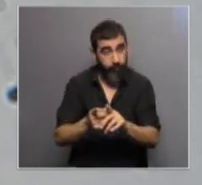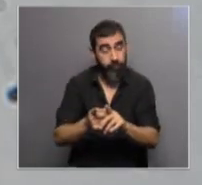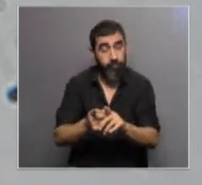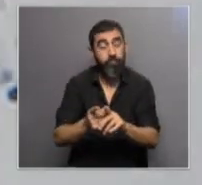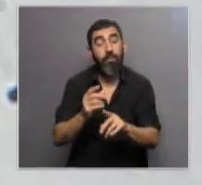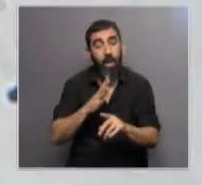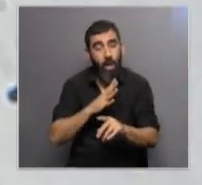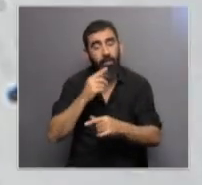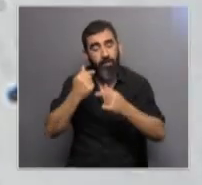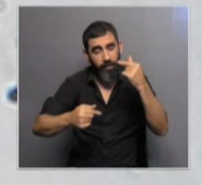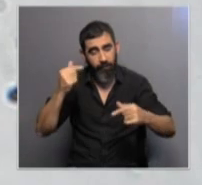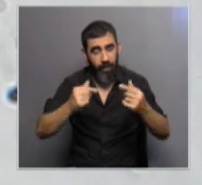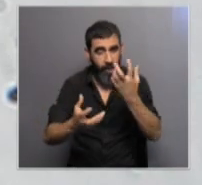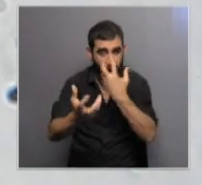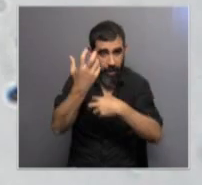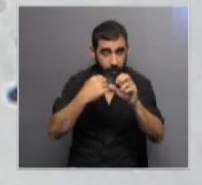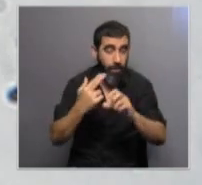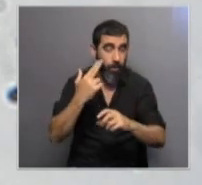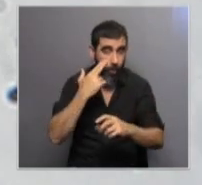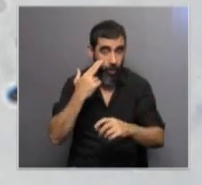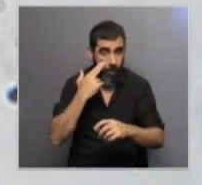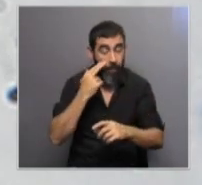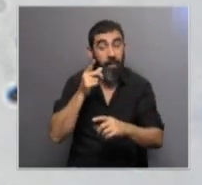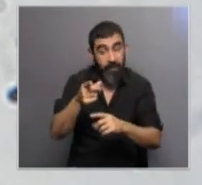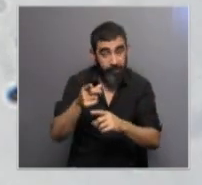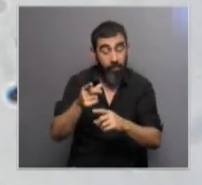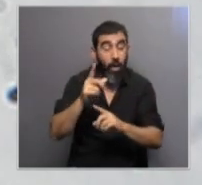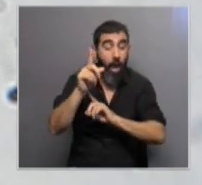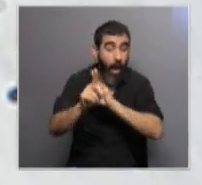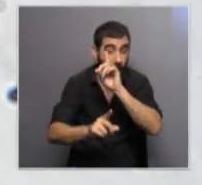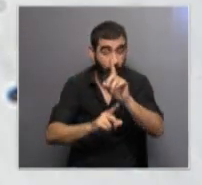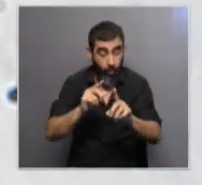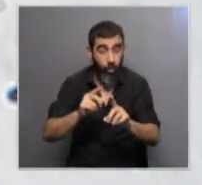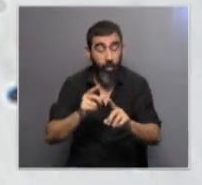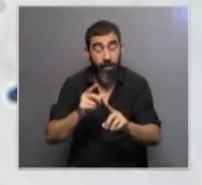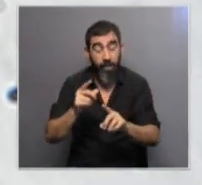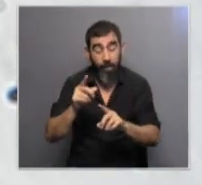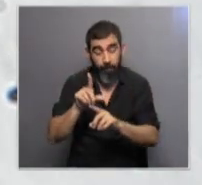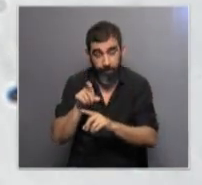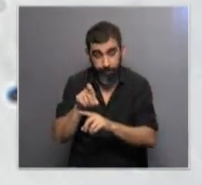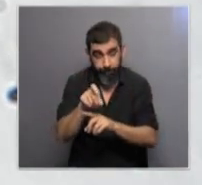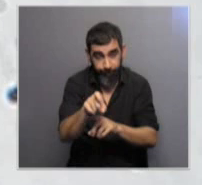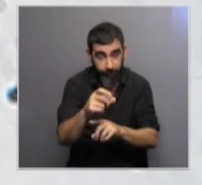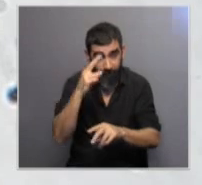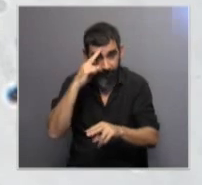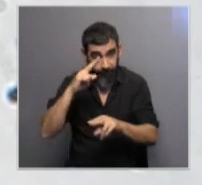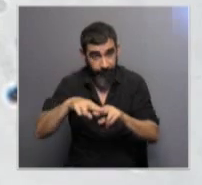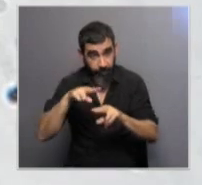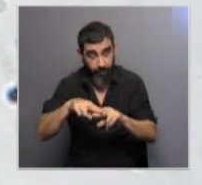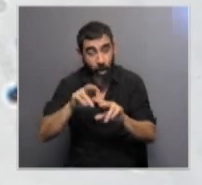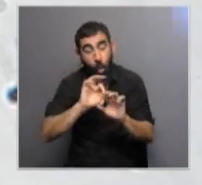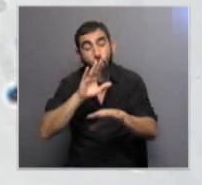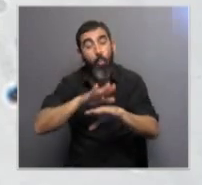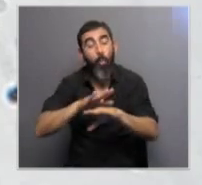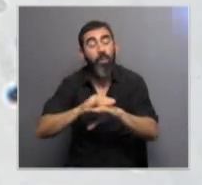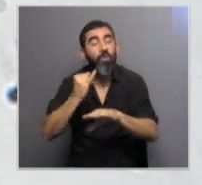distribuido en varias especies y dentro de los estadios que tiene el parásito el estadio de la etapa